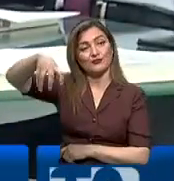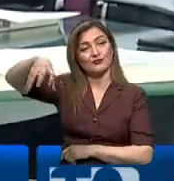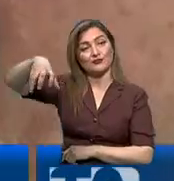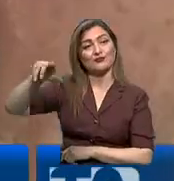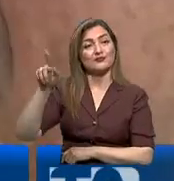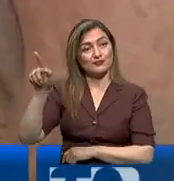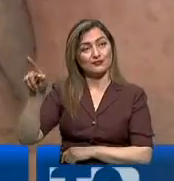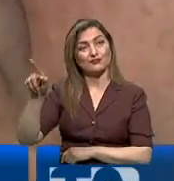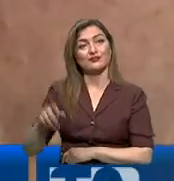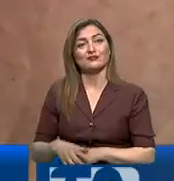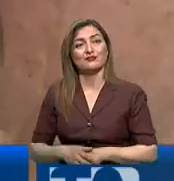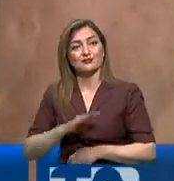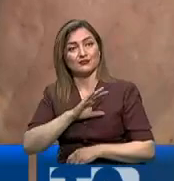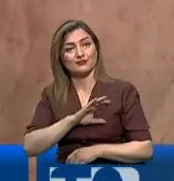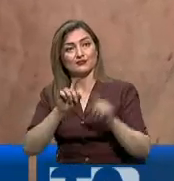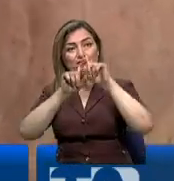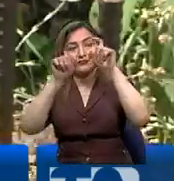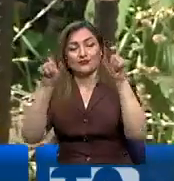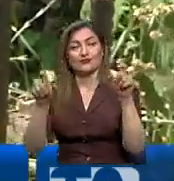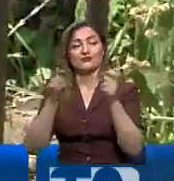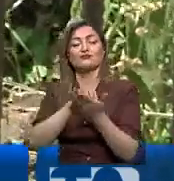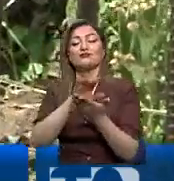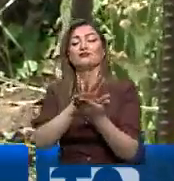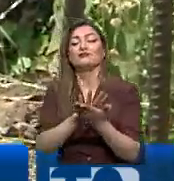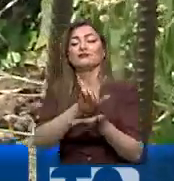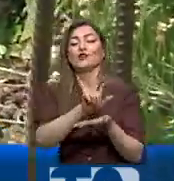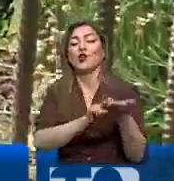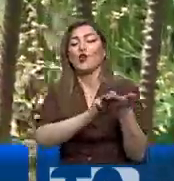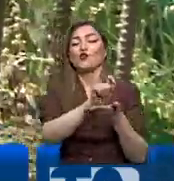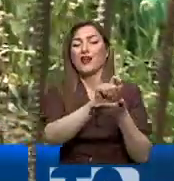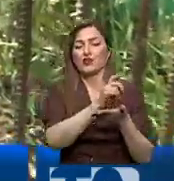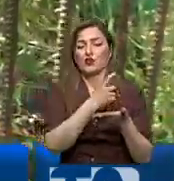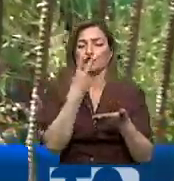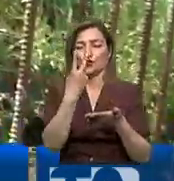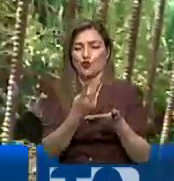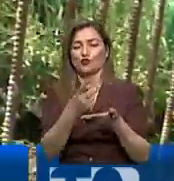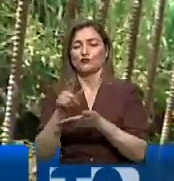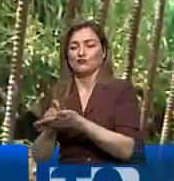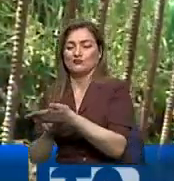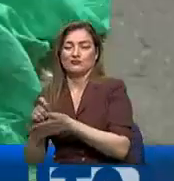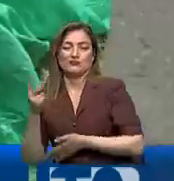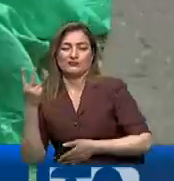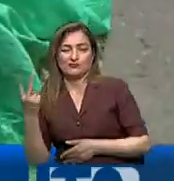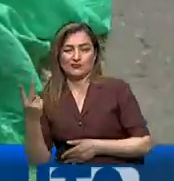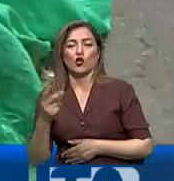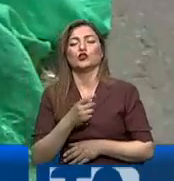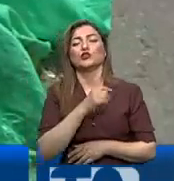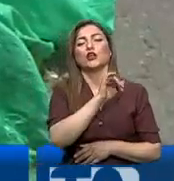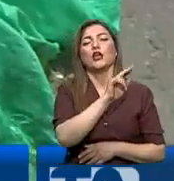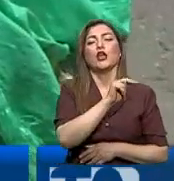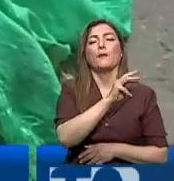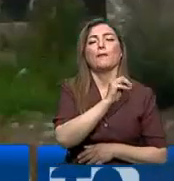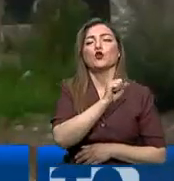institución municipal que ejecuta estos proyectos, a través de los contratos cuestionados con InmoSolution y GEINCO, estas